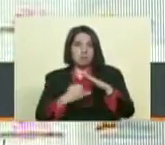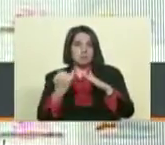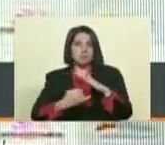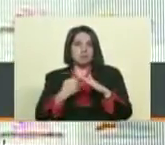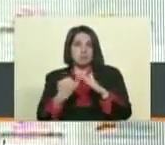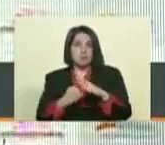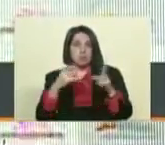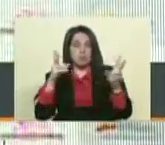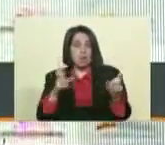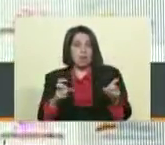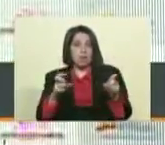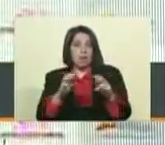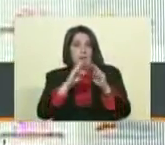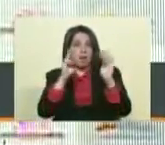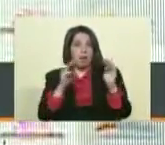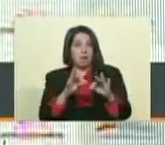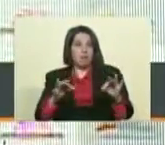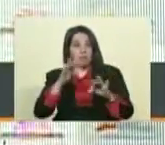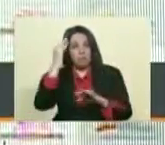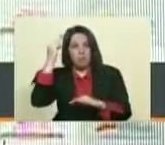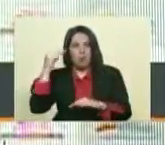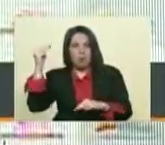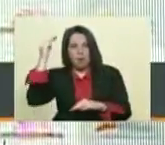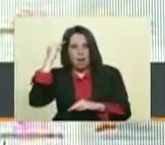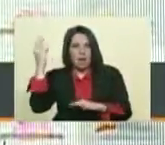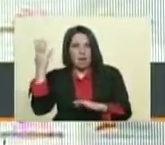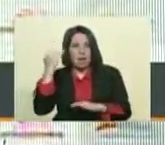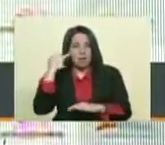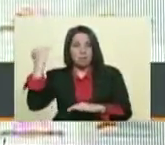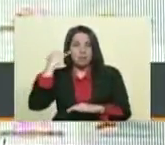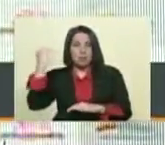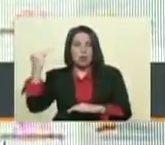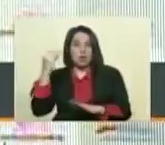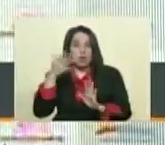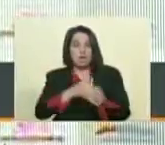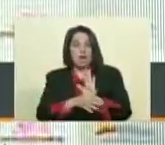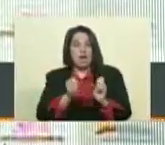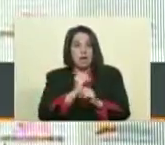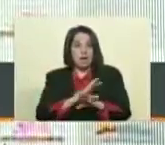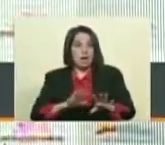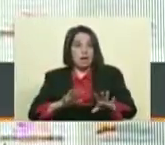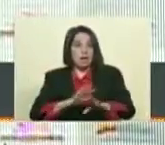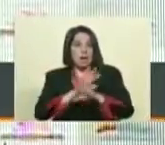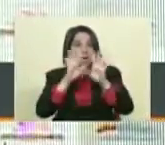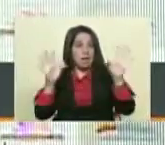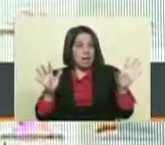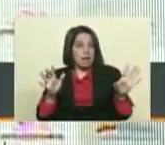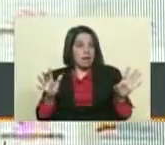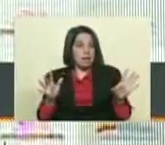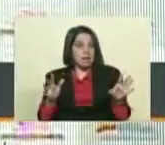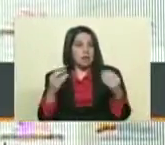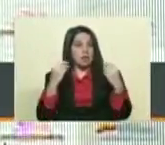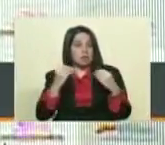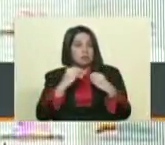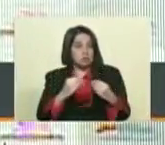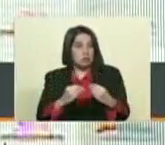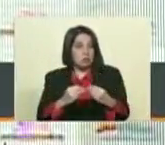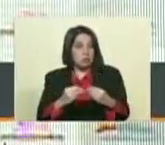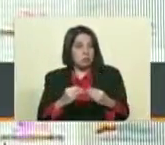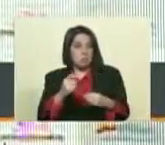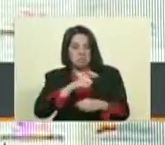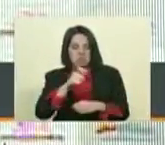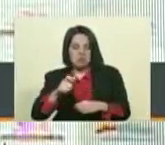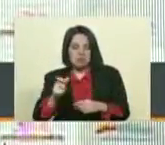moral, con una ideología clara, la bolivariana. No podemos estar formando gente que ni huela